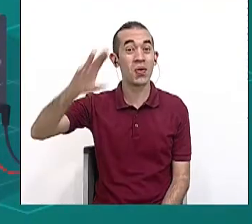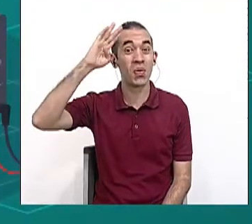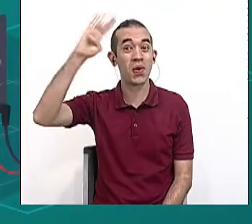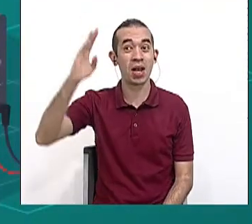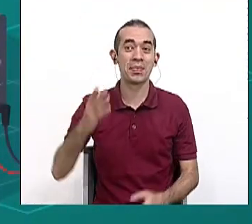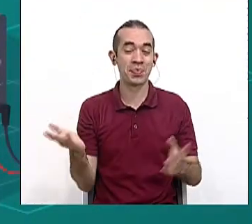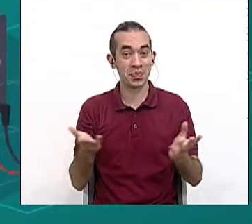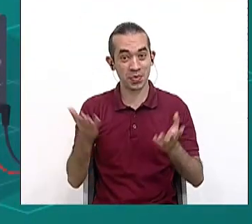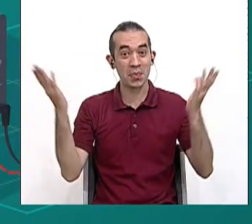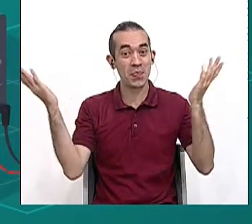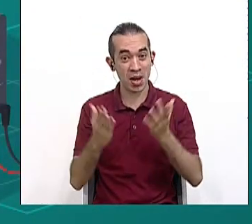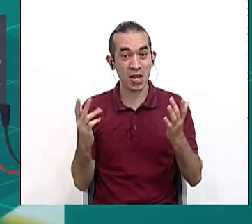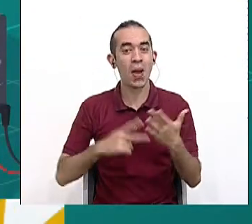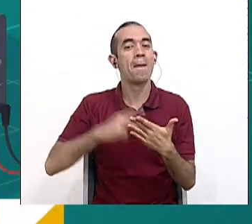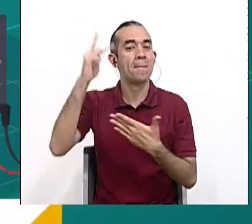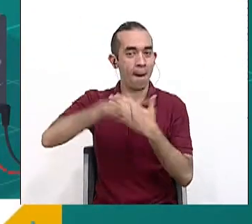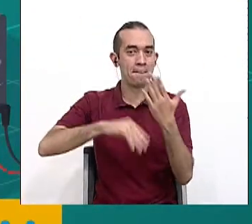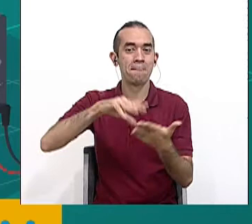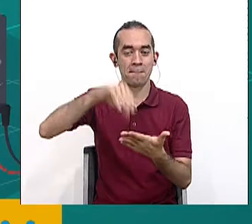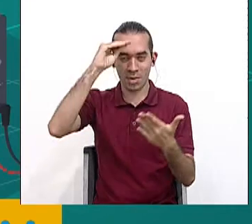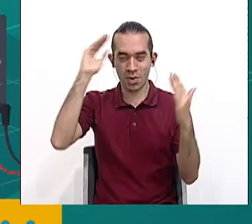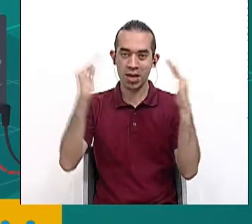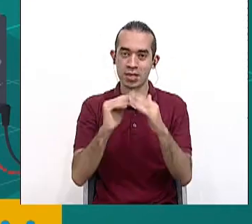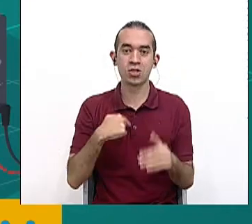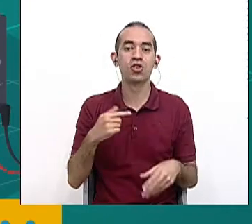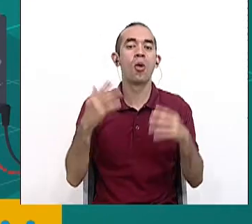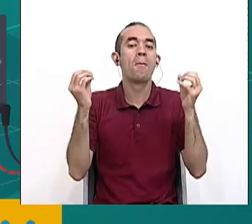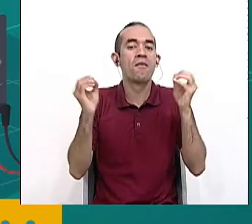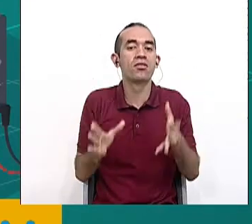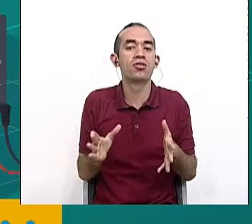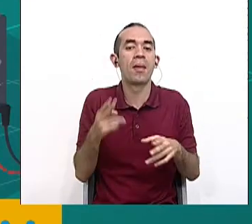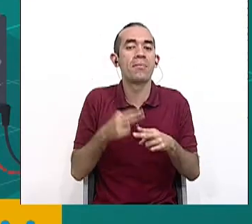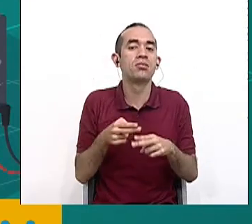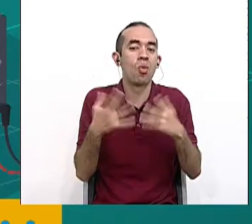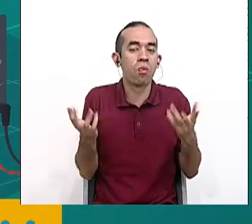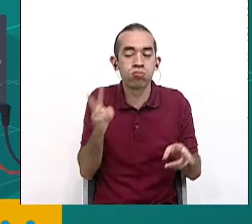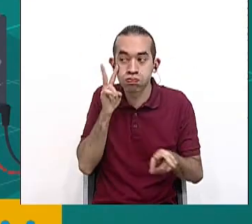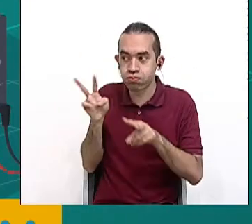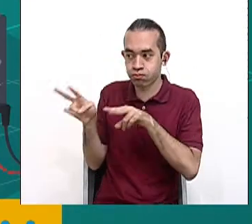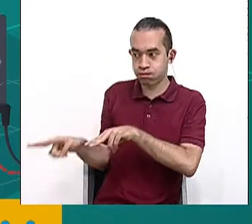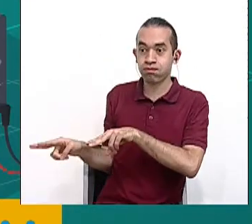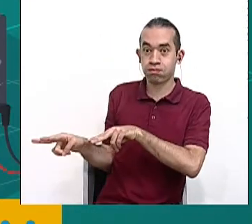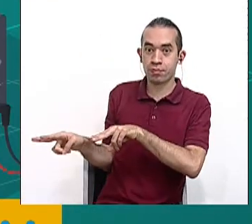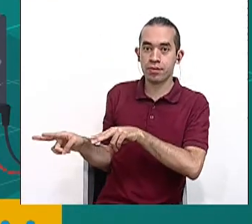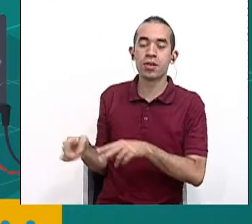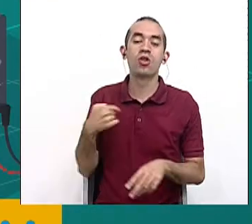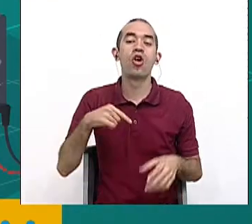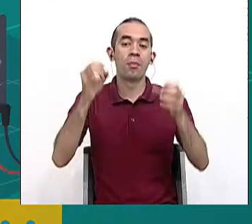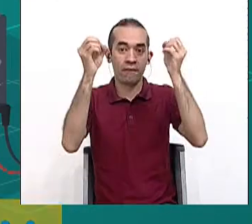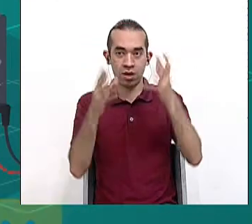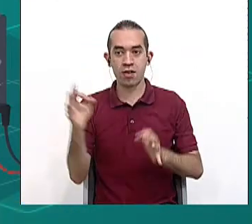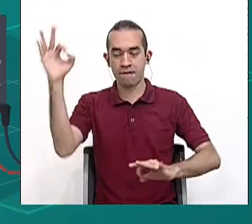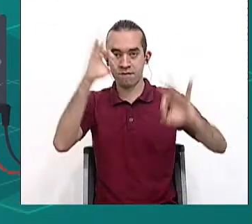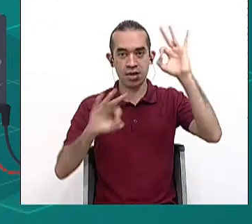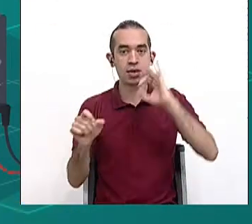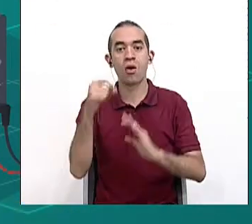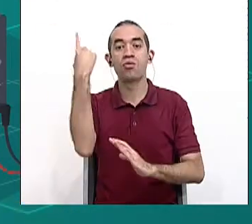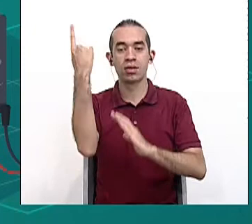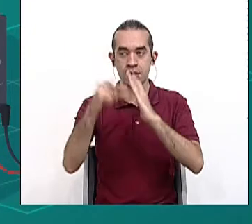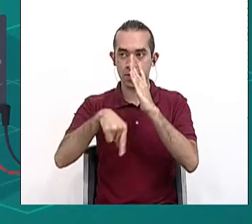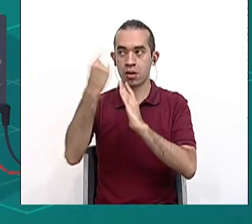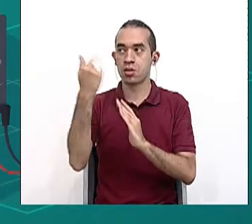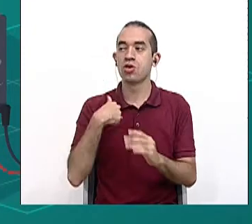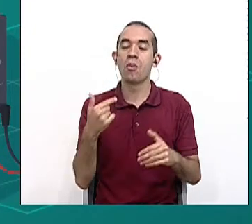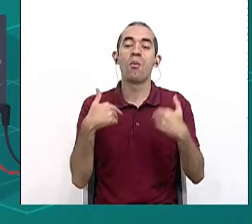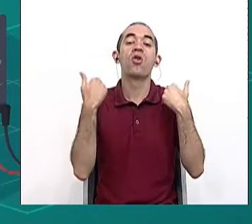Hola, bienvenidos a su programa Aprendo en Casa. Soy la profesora Andrea Arias Quesada de Física de 11º año y estoy muy contenta de que